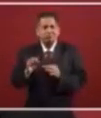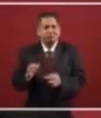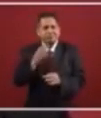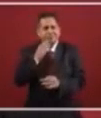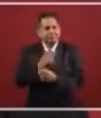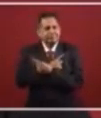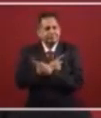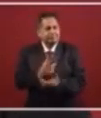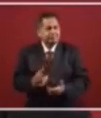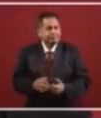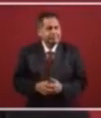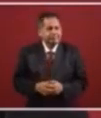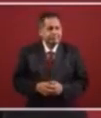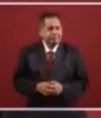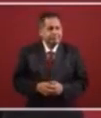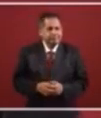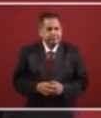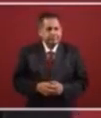qué